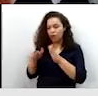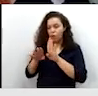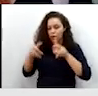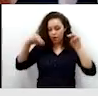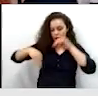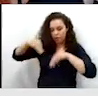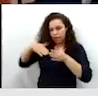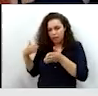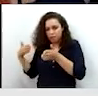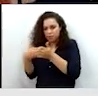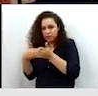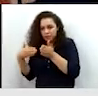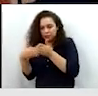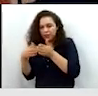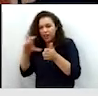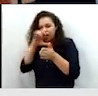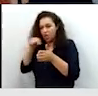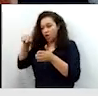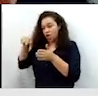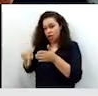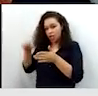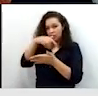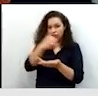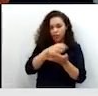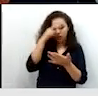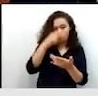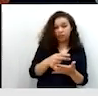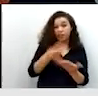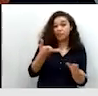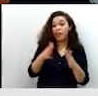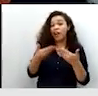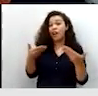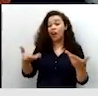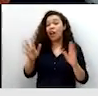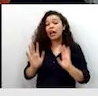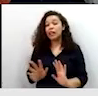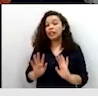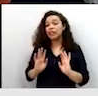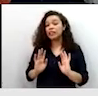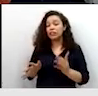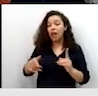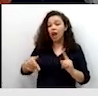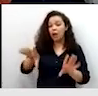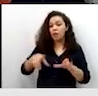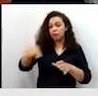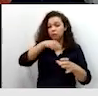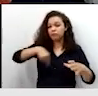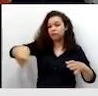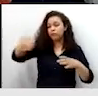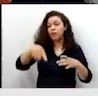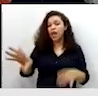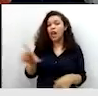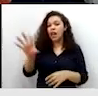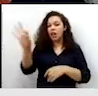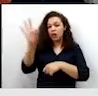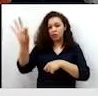Pero prácticamente ya estamos siendo rodeados por parte de este tipo de vector, hablemos del mosquito,